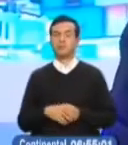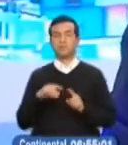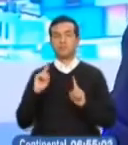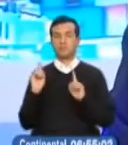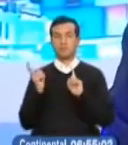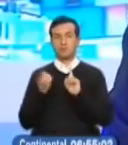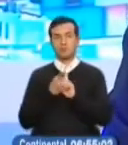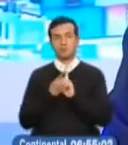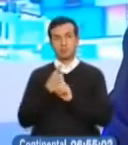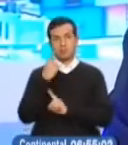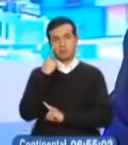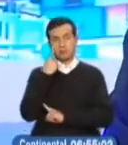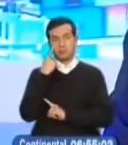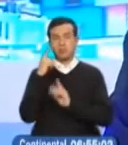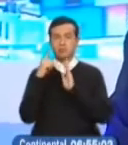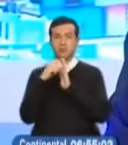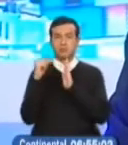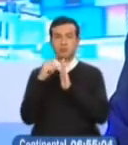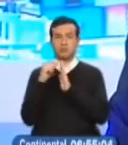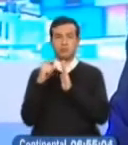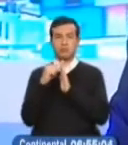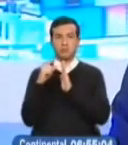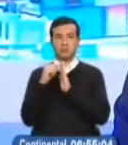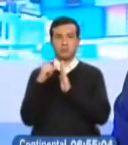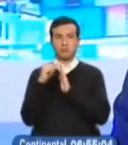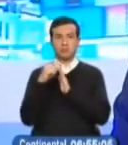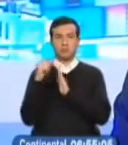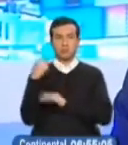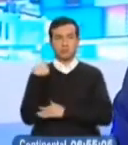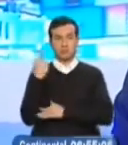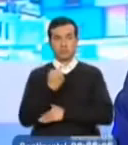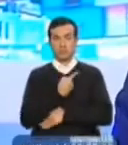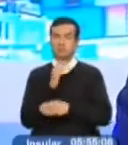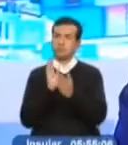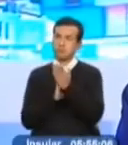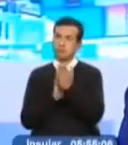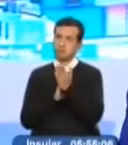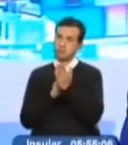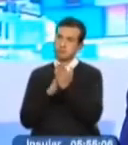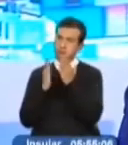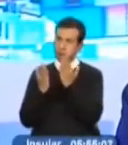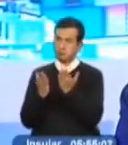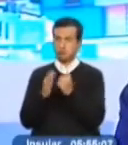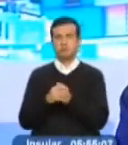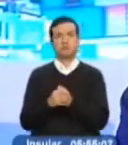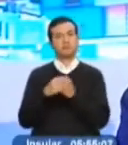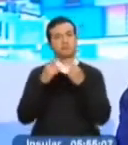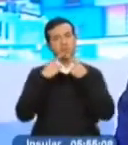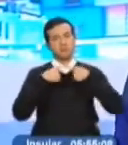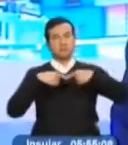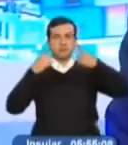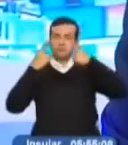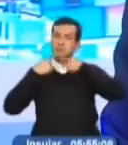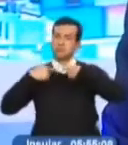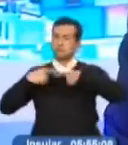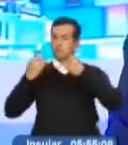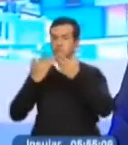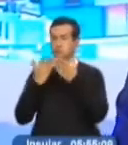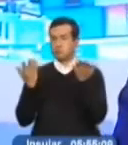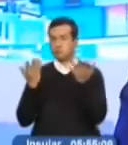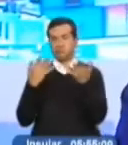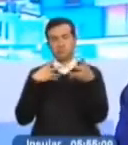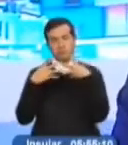primero, como Servicio de Rentas Internas, nosotros aplaudimos que este tipo de publicaciones